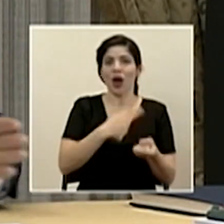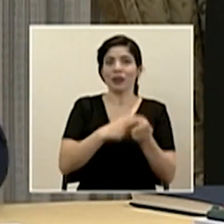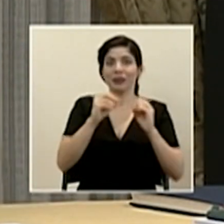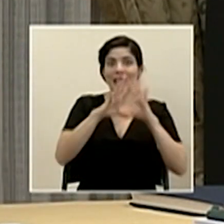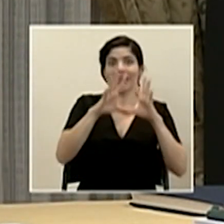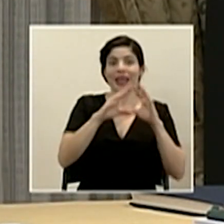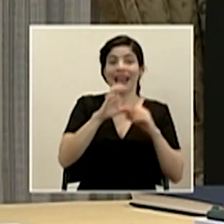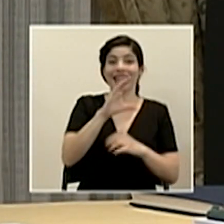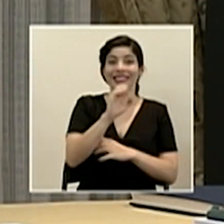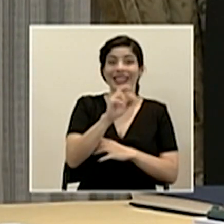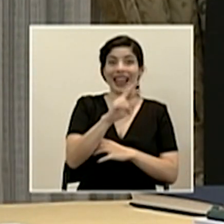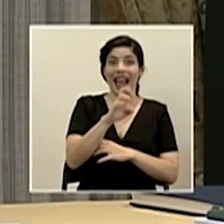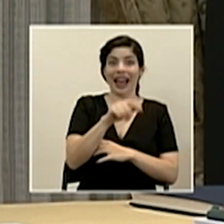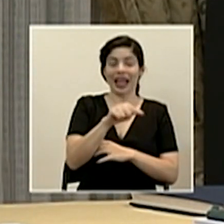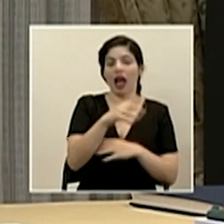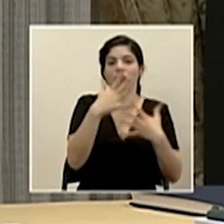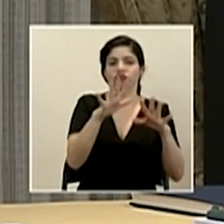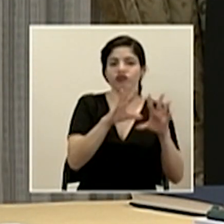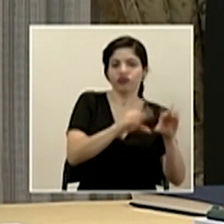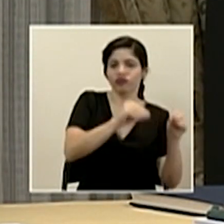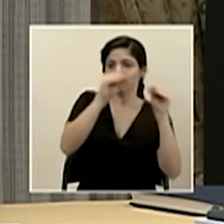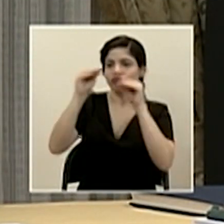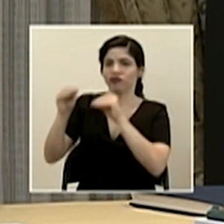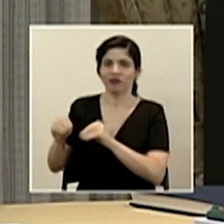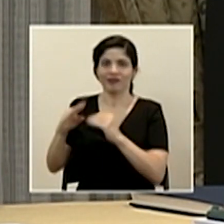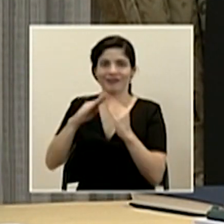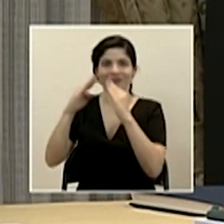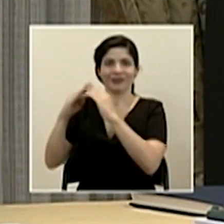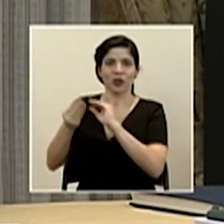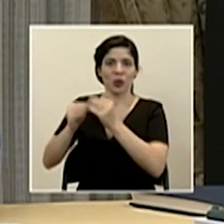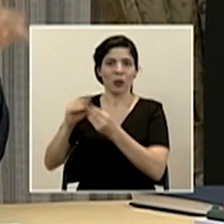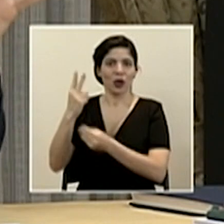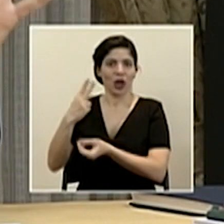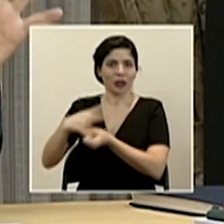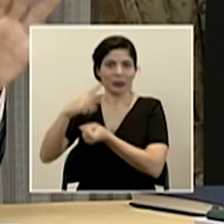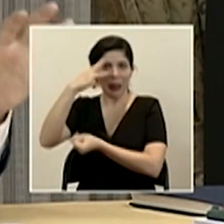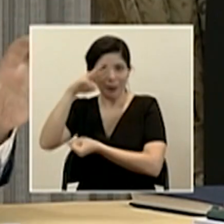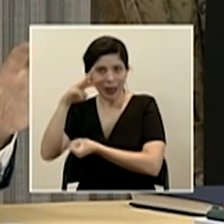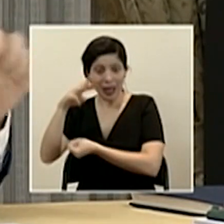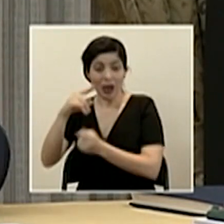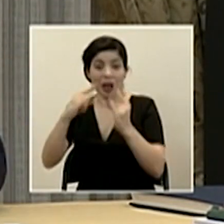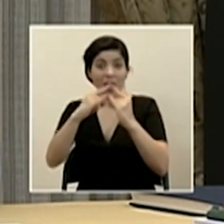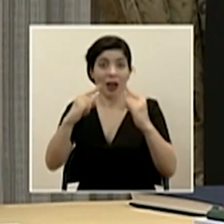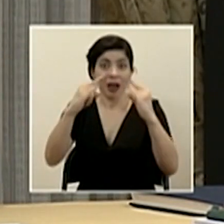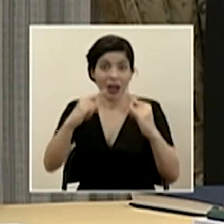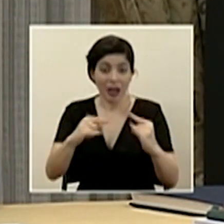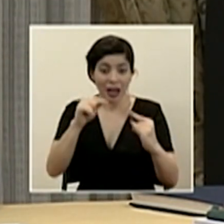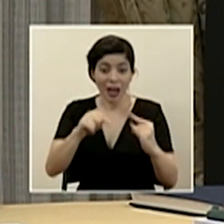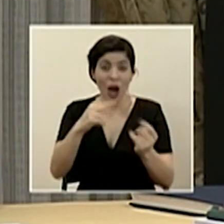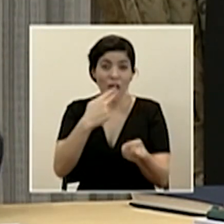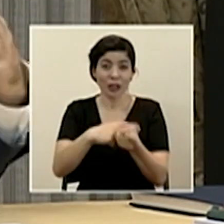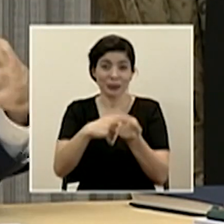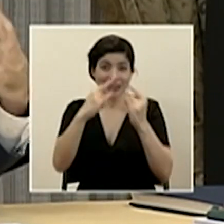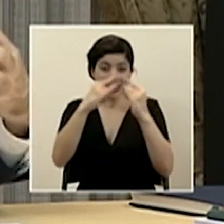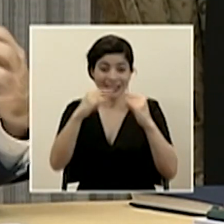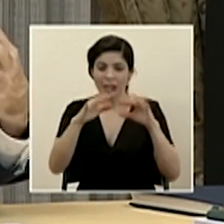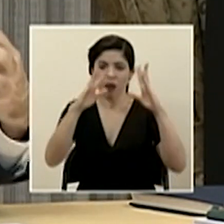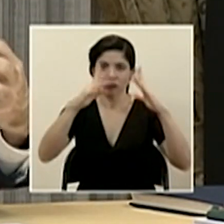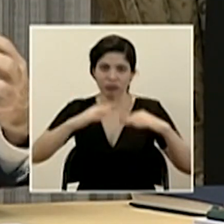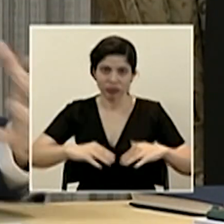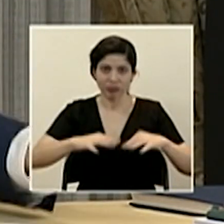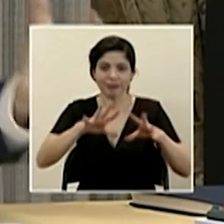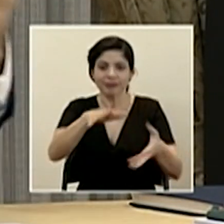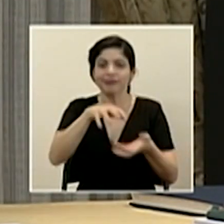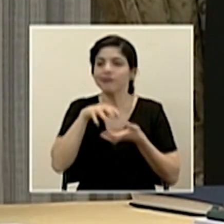Día de CENARE se traslada al anexo 2 del Hospital México, se desarma el Hospital Campaña. Eso ya